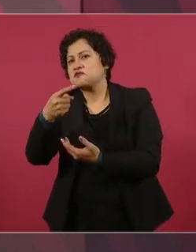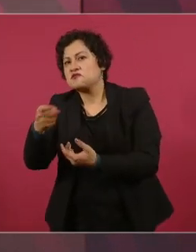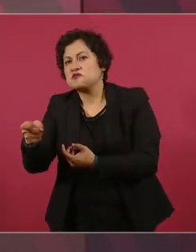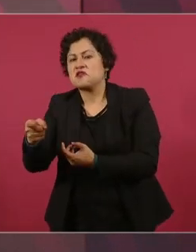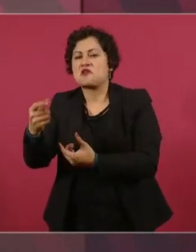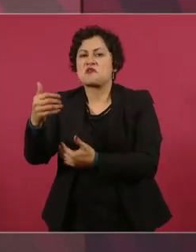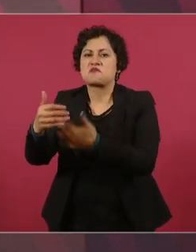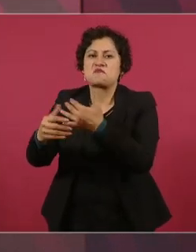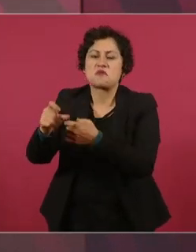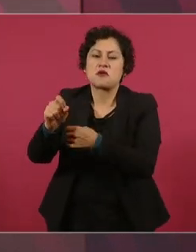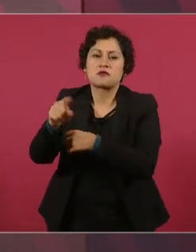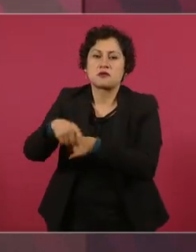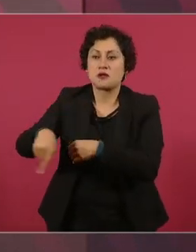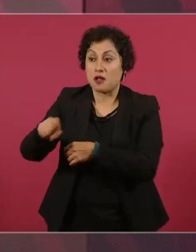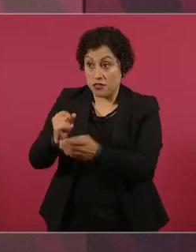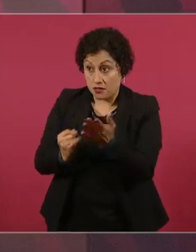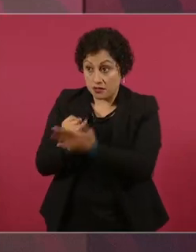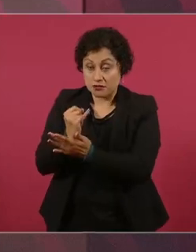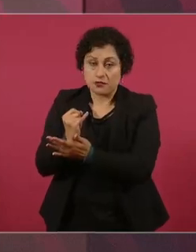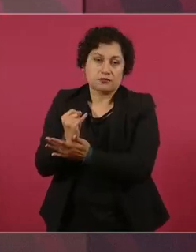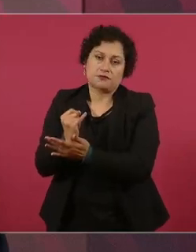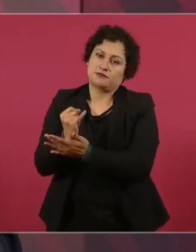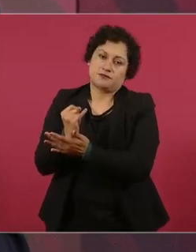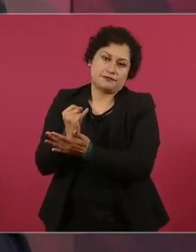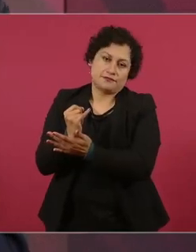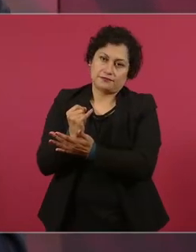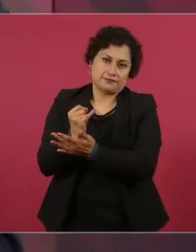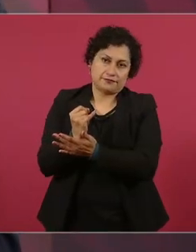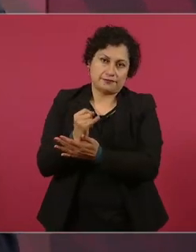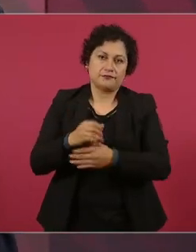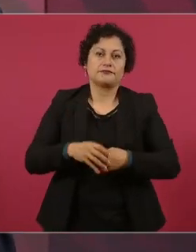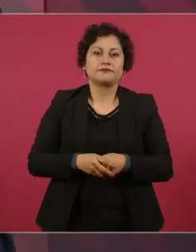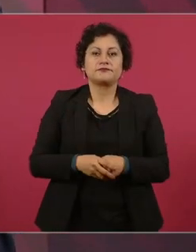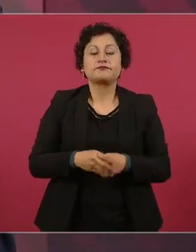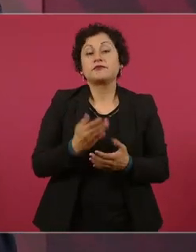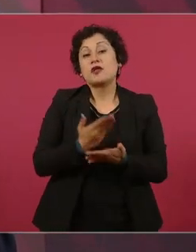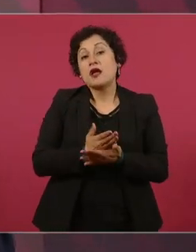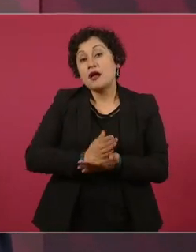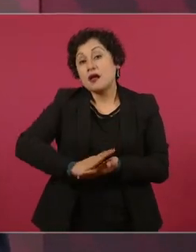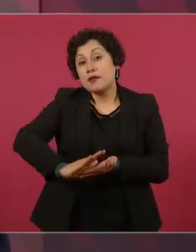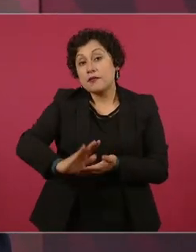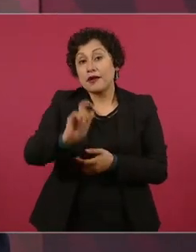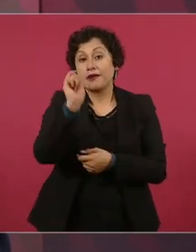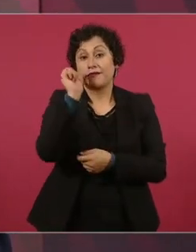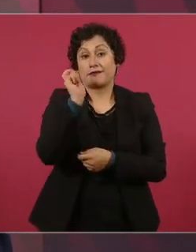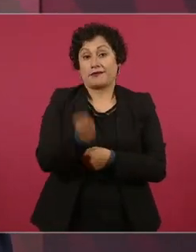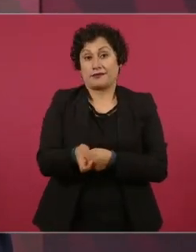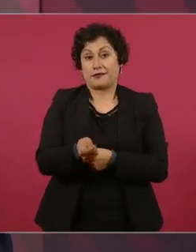Además, queremos fortalecer la democracia.